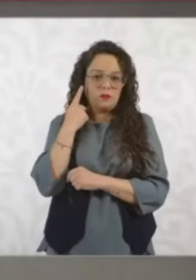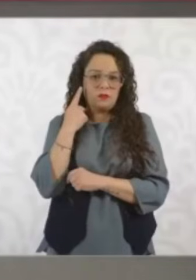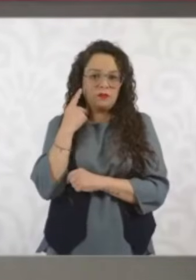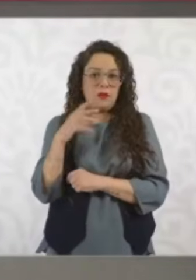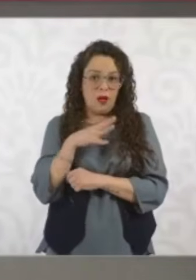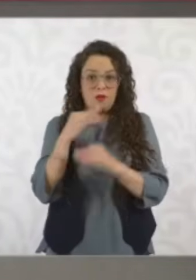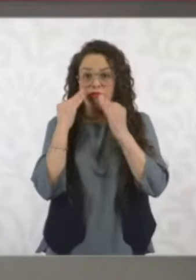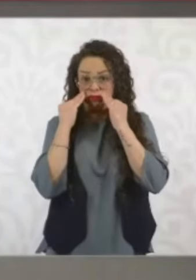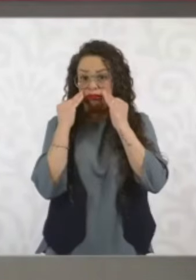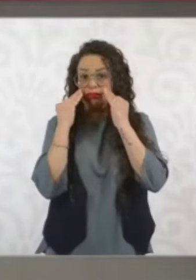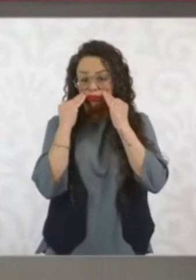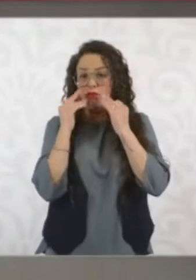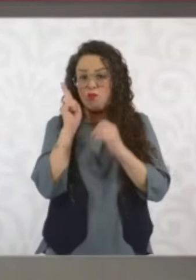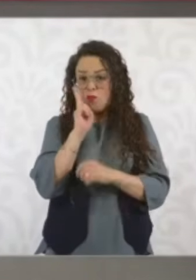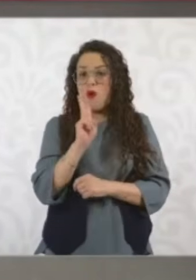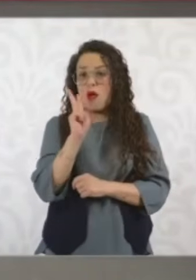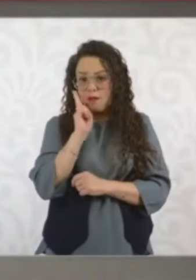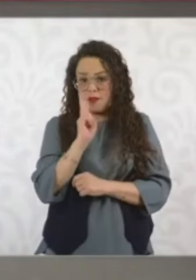Adelante.